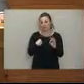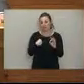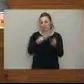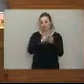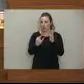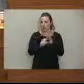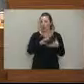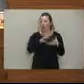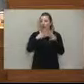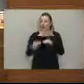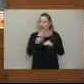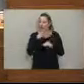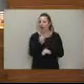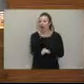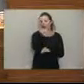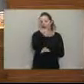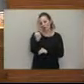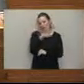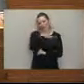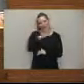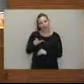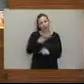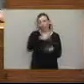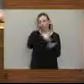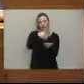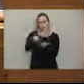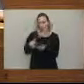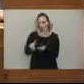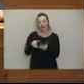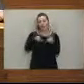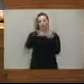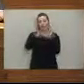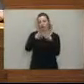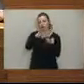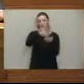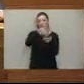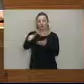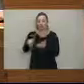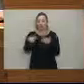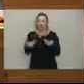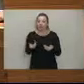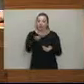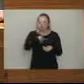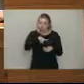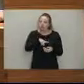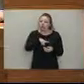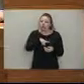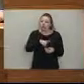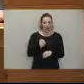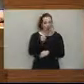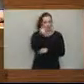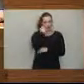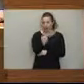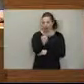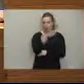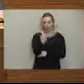apoyar a las personas que son despedidas en empresas, ¿no? Y nosotros, desde luego que apoyaremos todo lo que